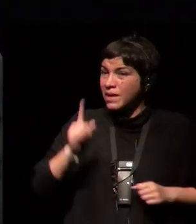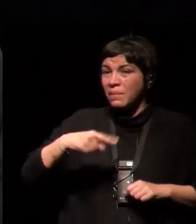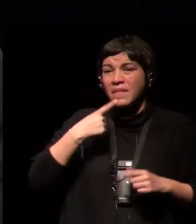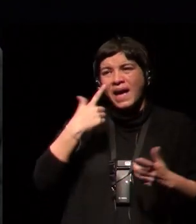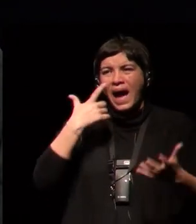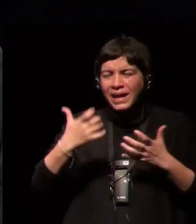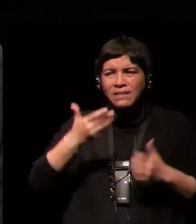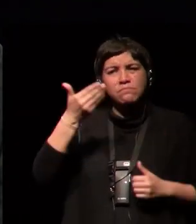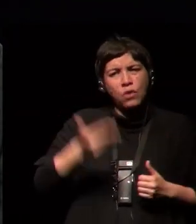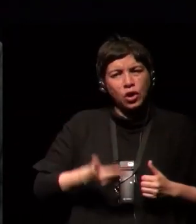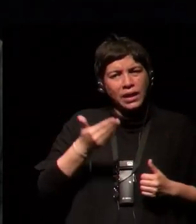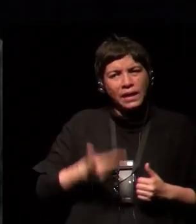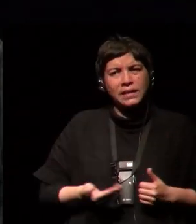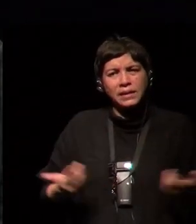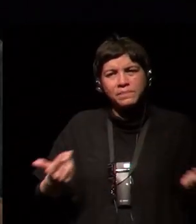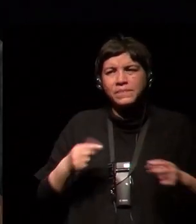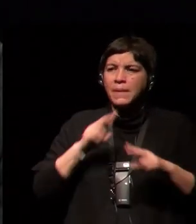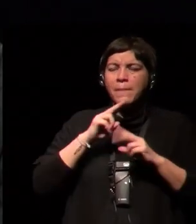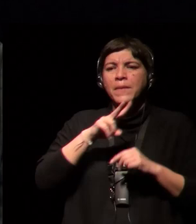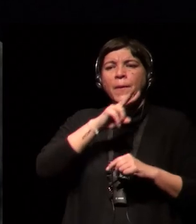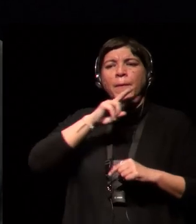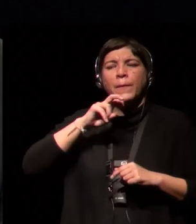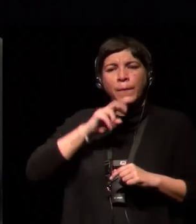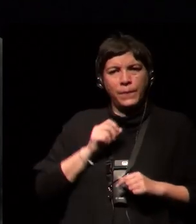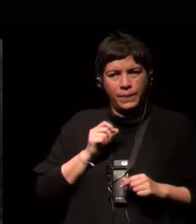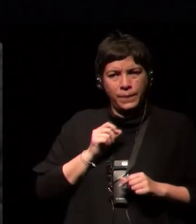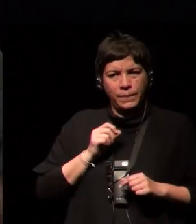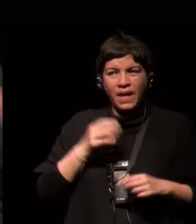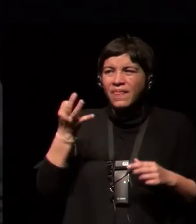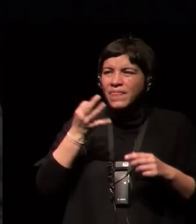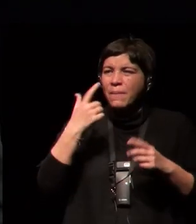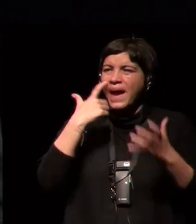este sector, pero el arte tiene que estar por encima, tiene que tener...